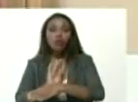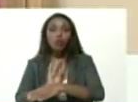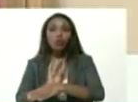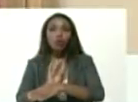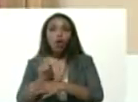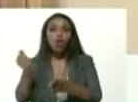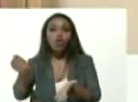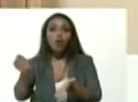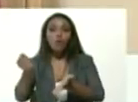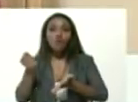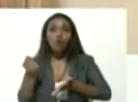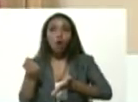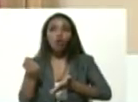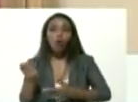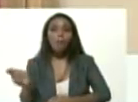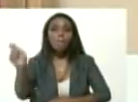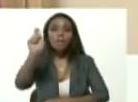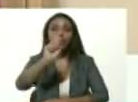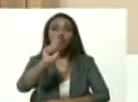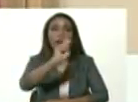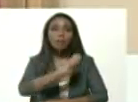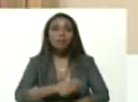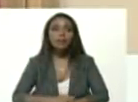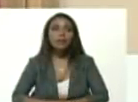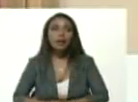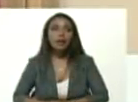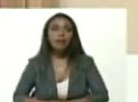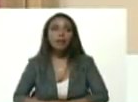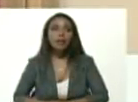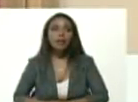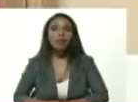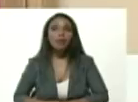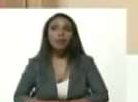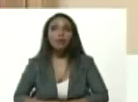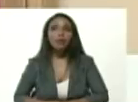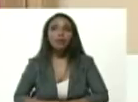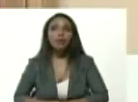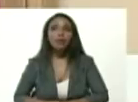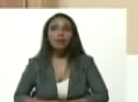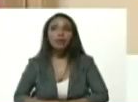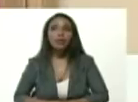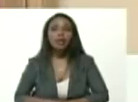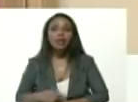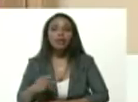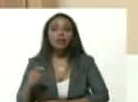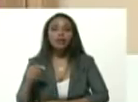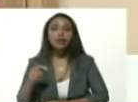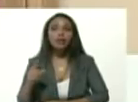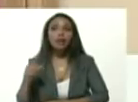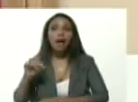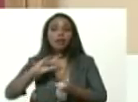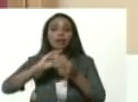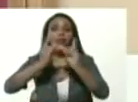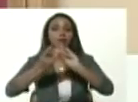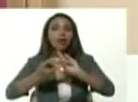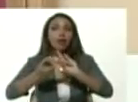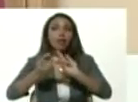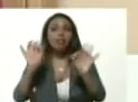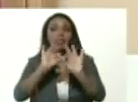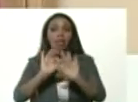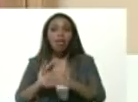bonos mensuales que el pueblo recibe de manera directa, vía satélite, sin